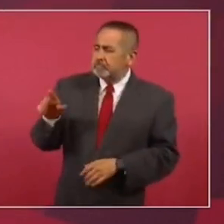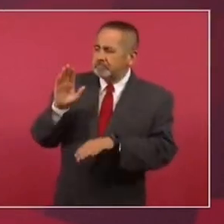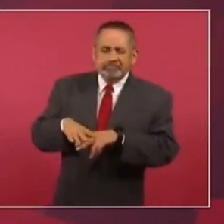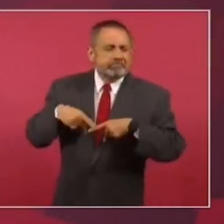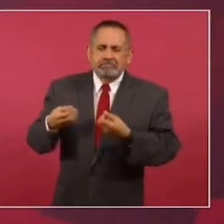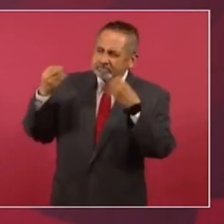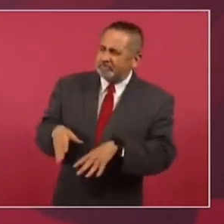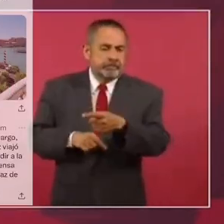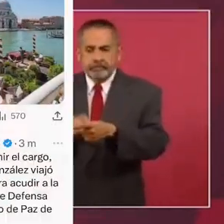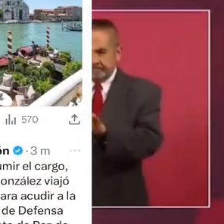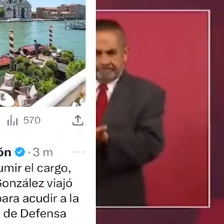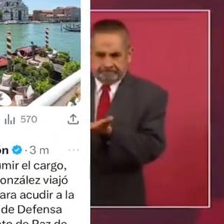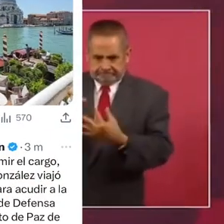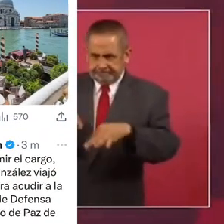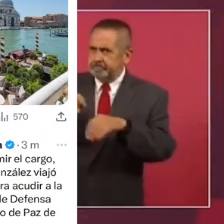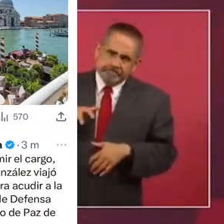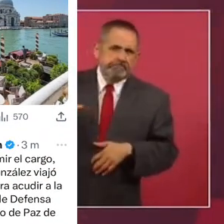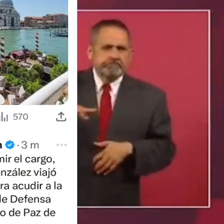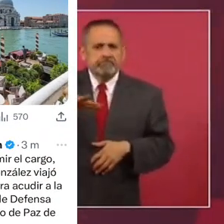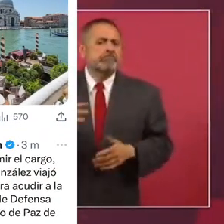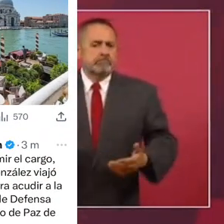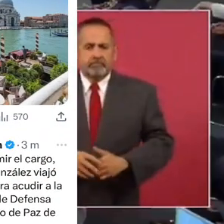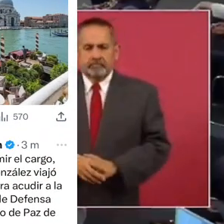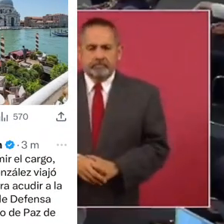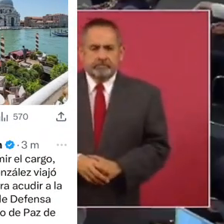¿no? Políticamente.